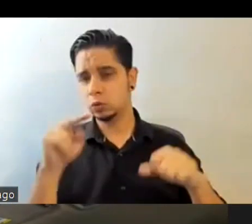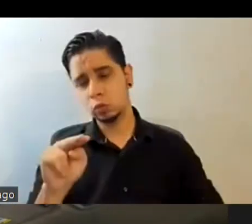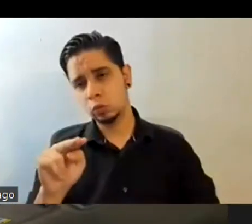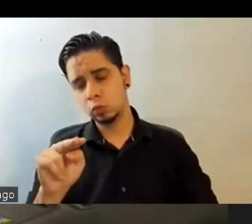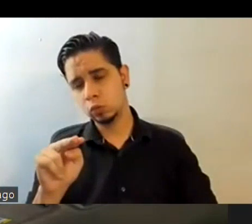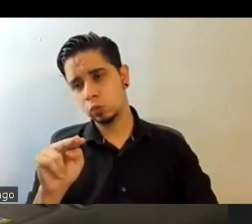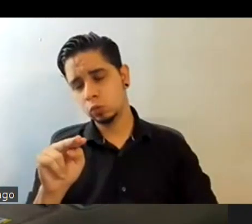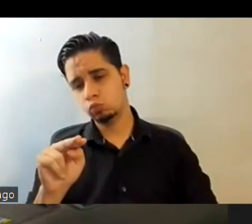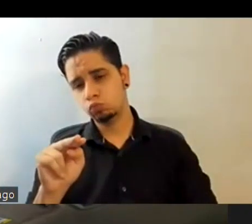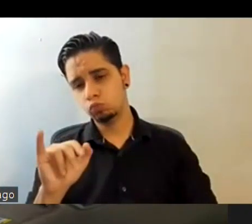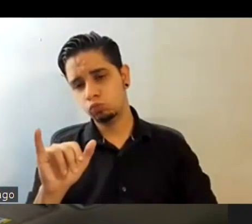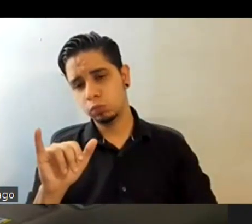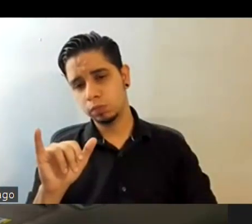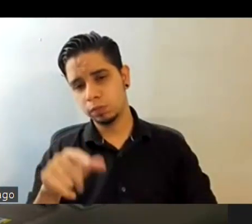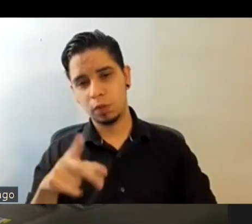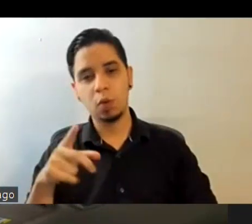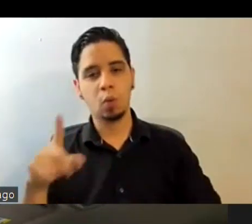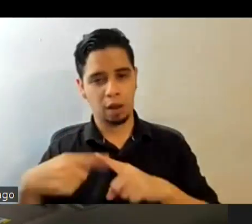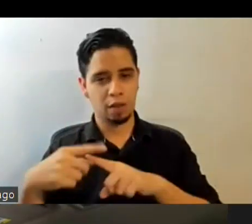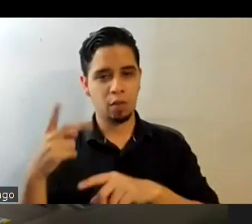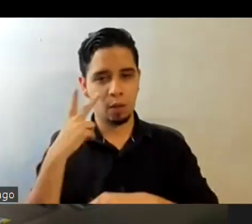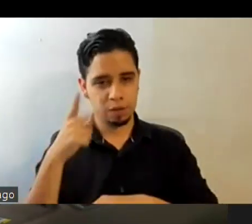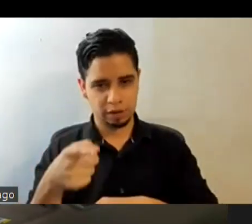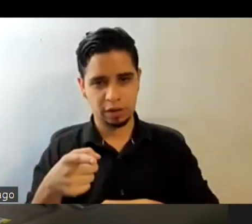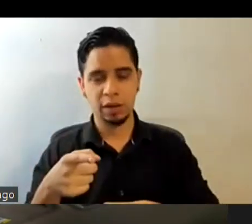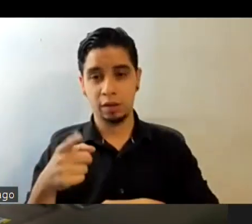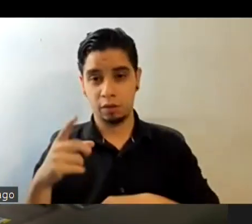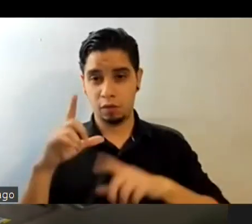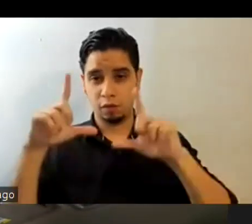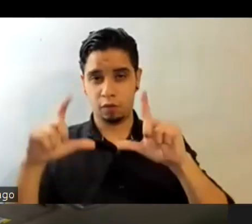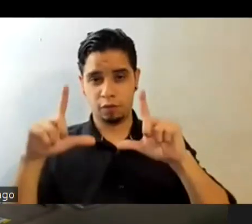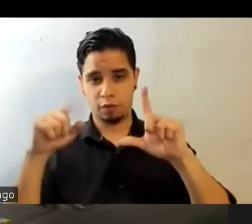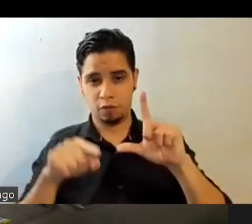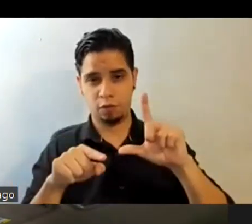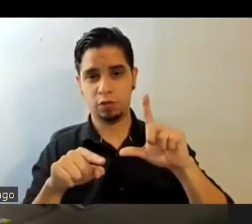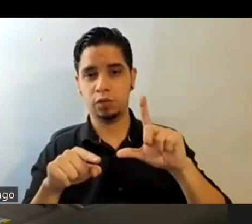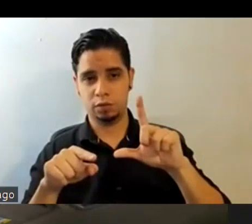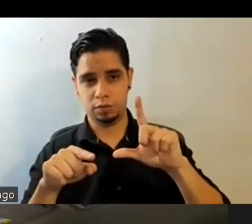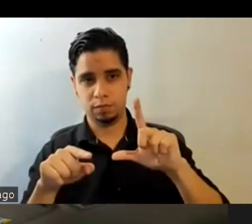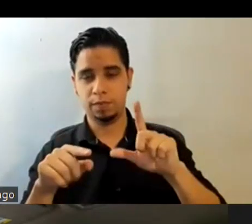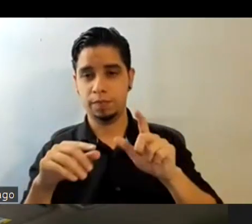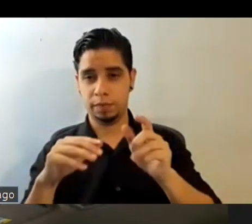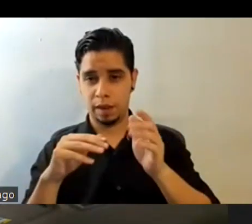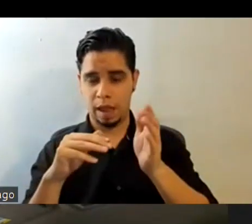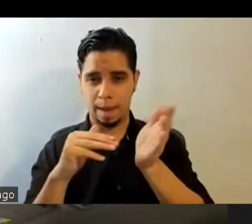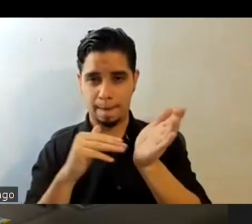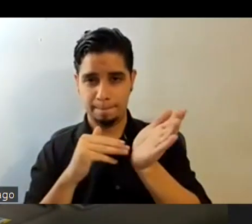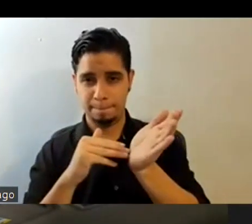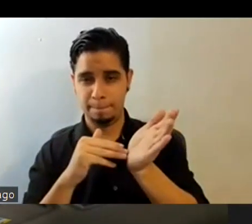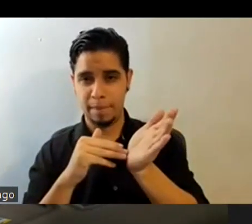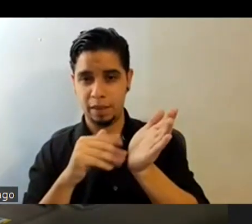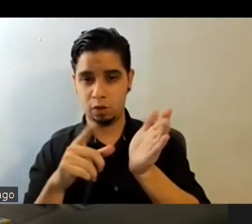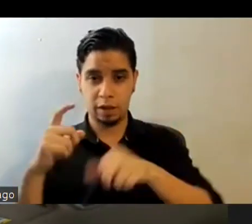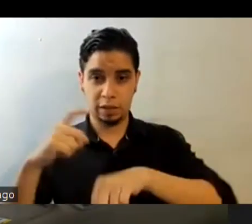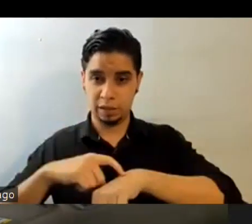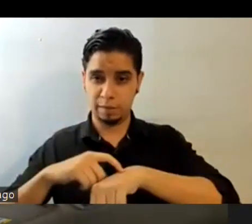vi esta foto que era el médico de la edad medieval que usaba este piquito, porque en